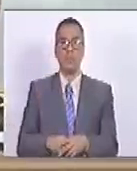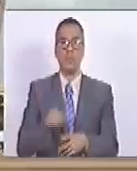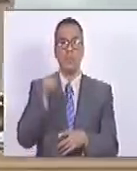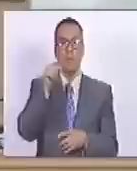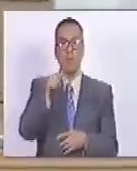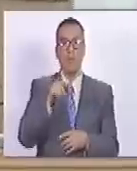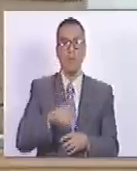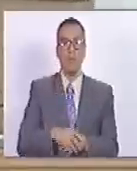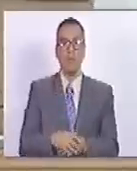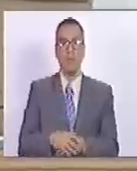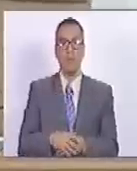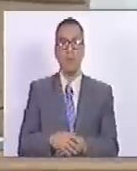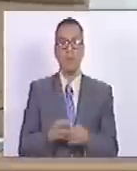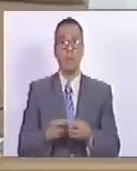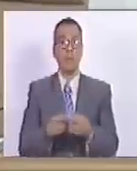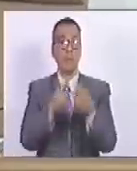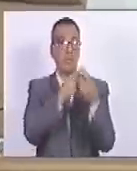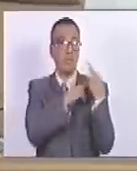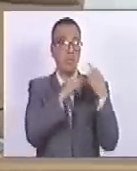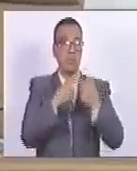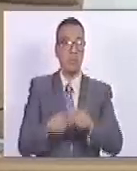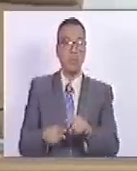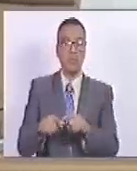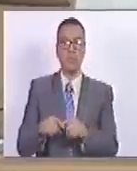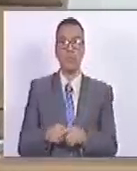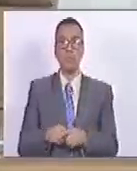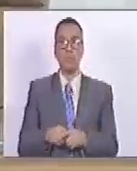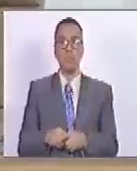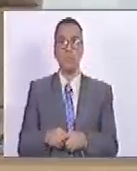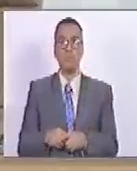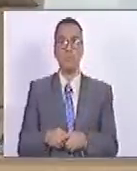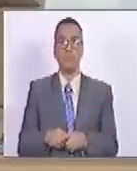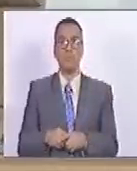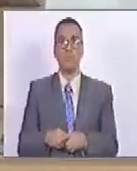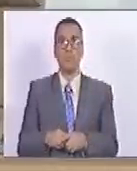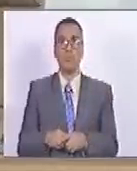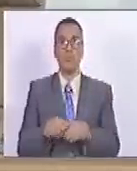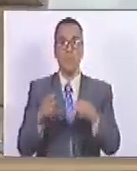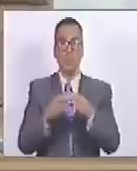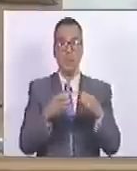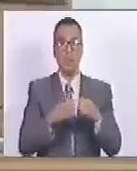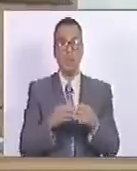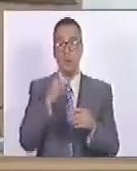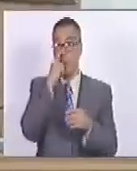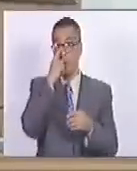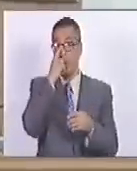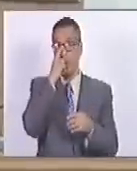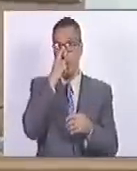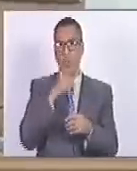Estos, representantes de la civilidad, de la civilización,